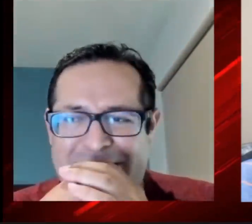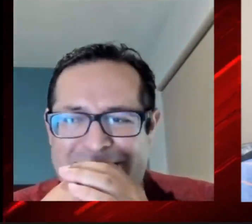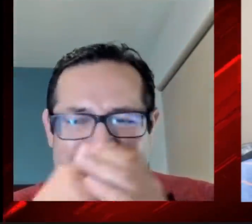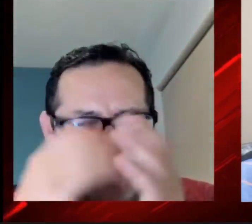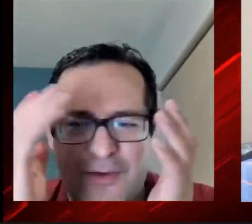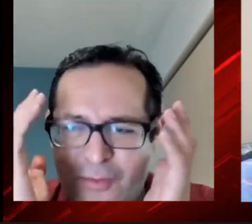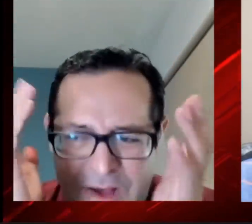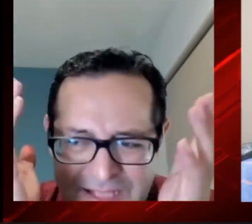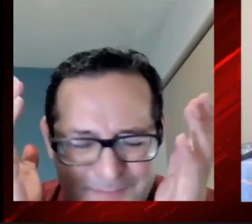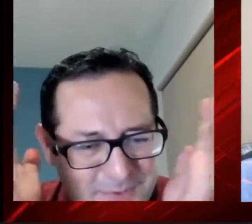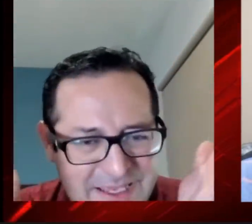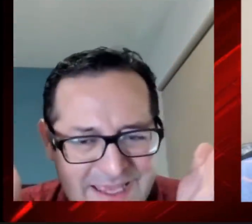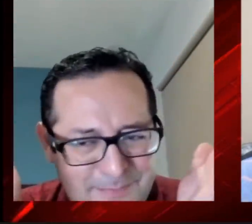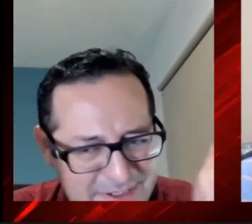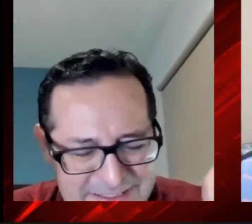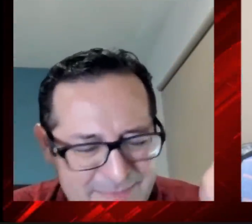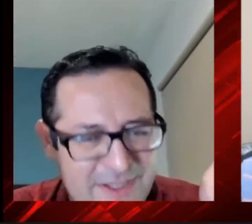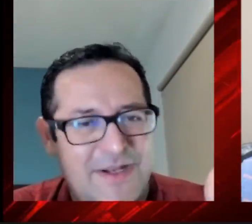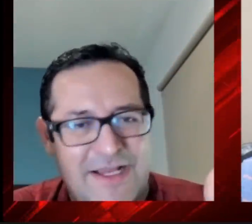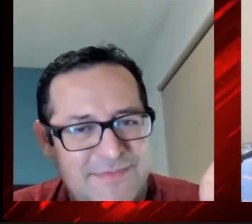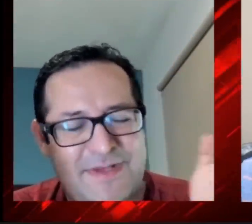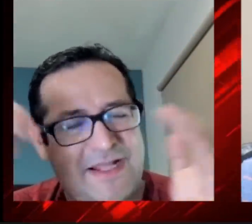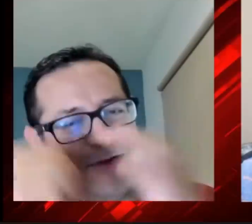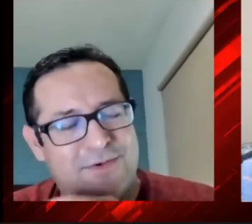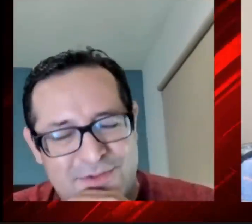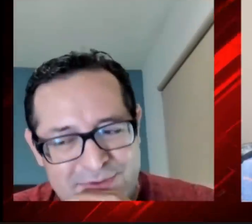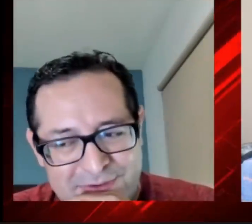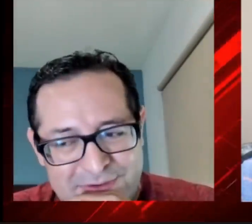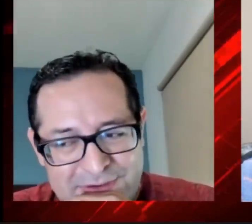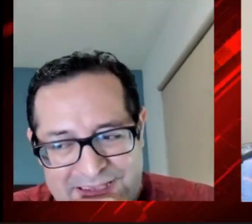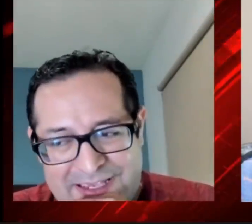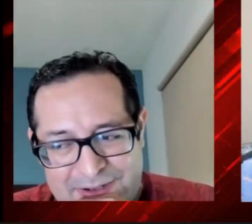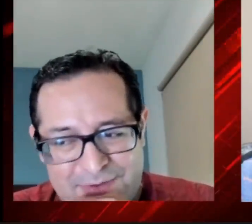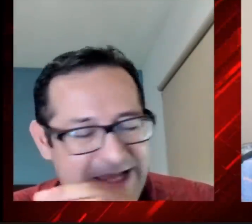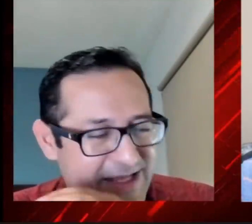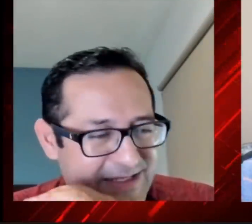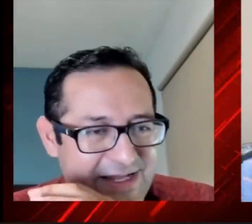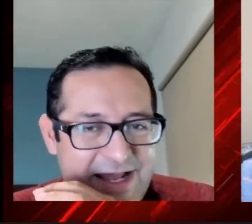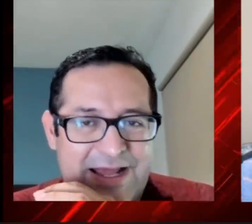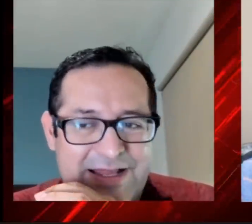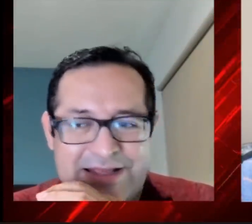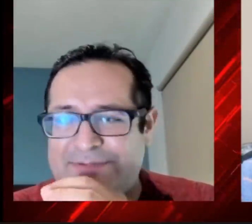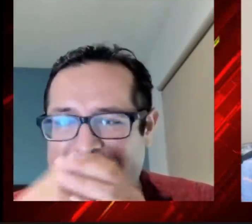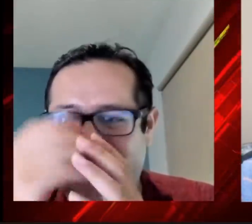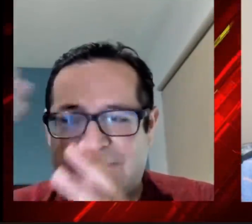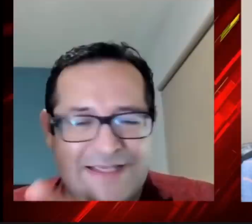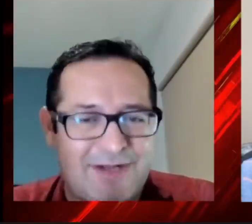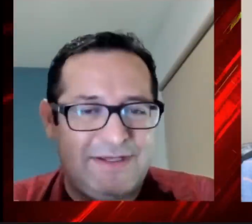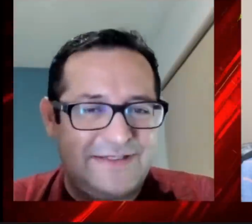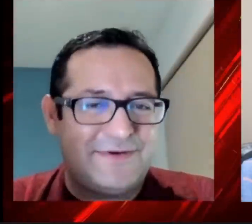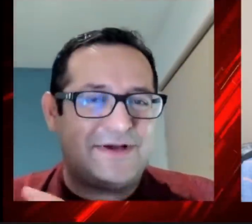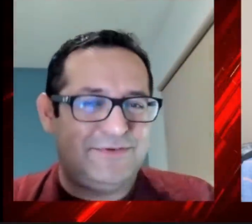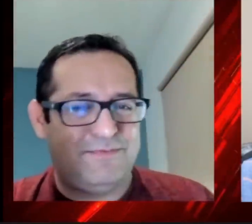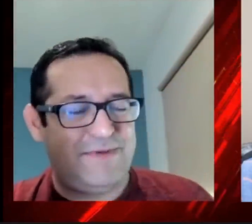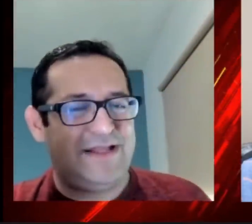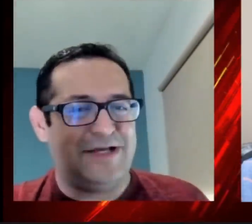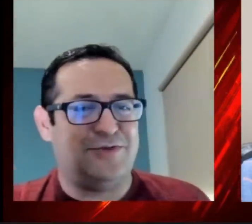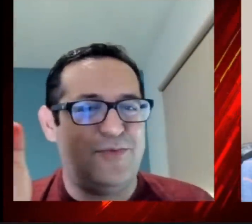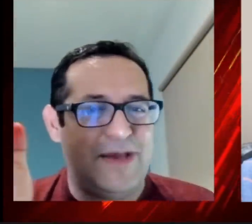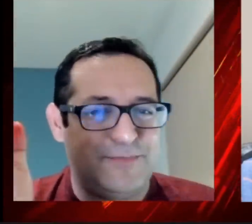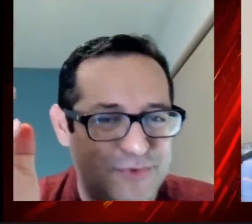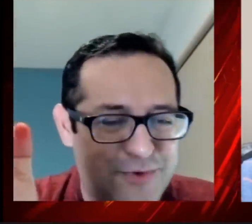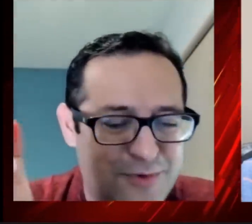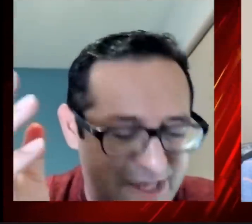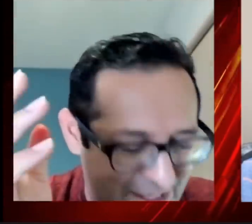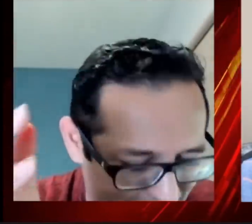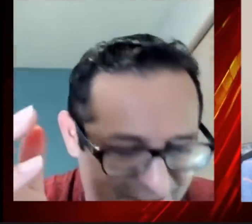sus unidades? ¿What? ¿Por qué qué? ¿Porque están vendiendo el gas más barato? Y lo que desearía la gente es vender el más caro. Eso creo que es un pretexto